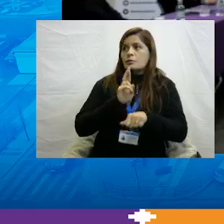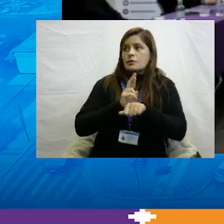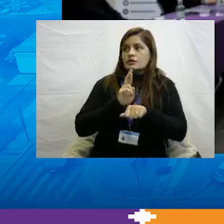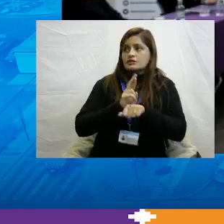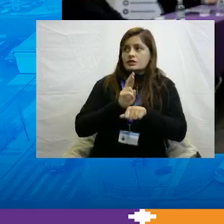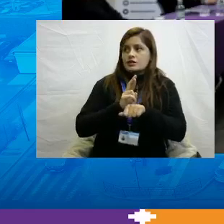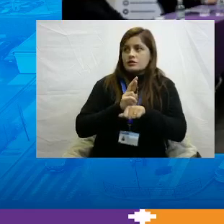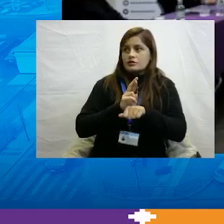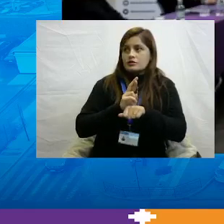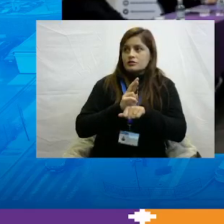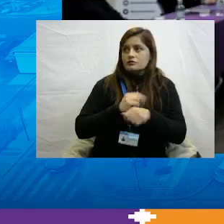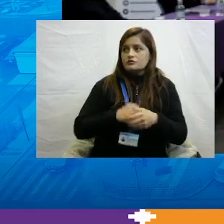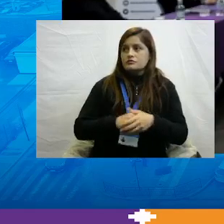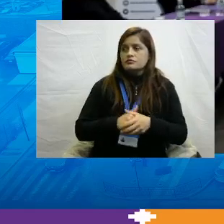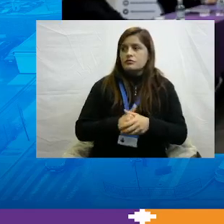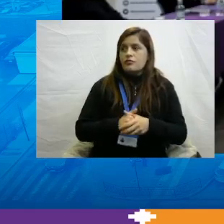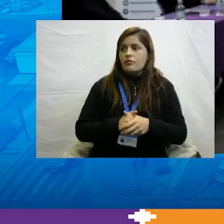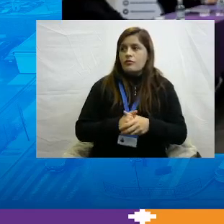gracias.